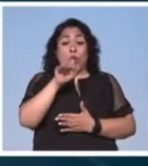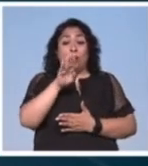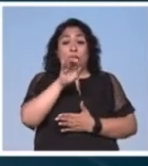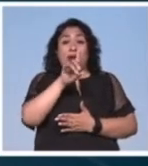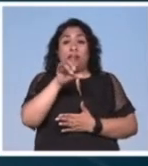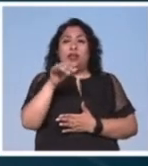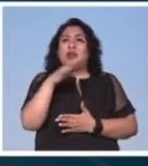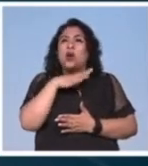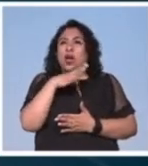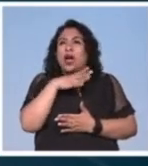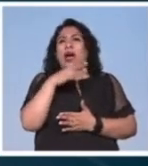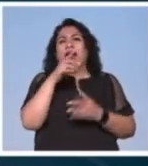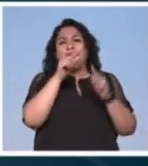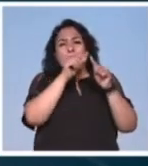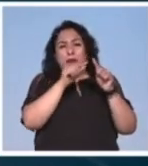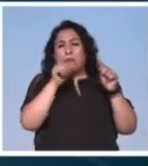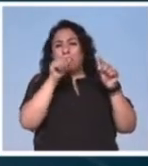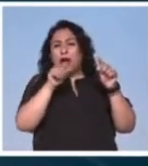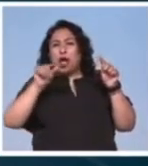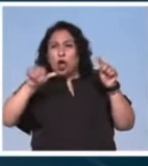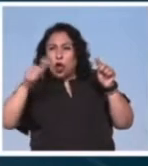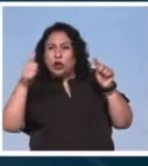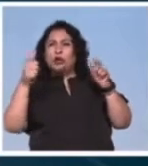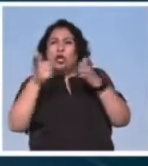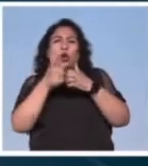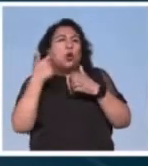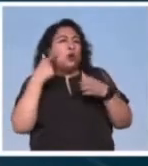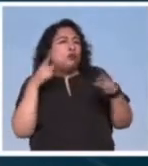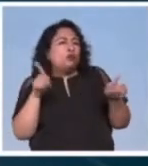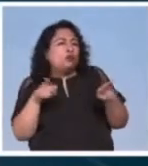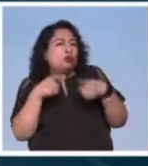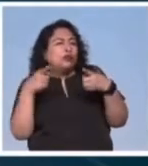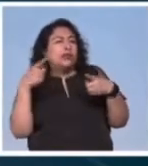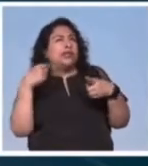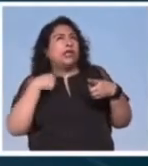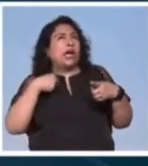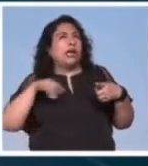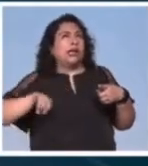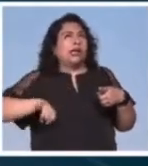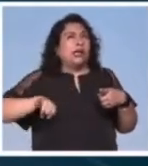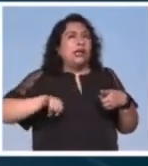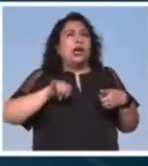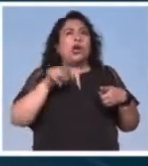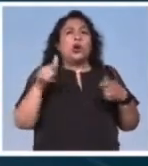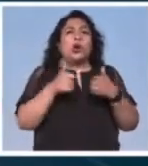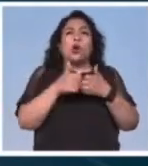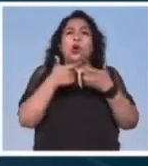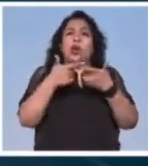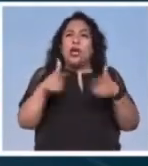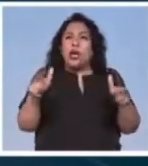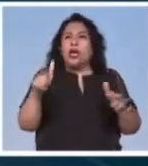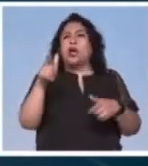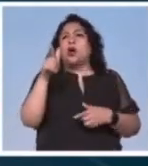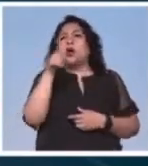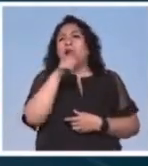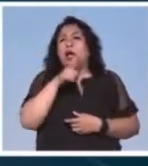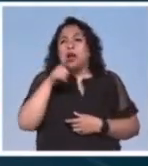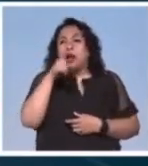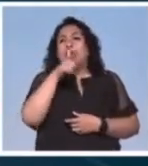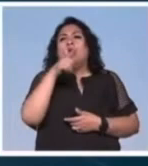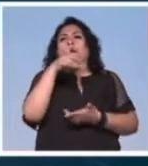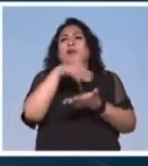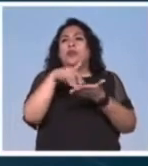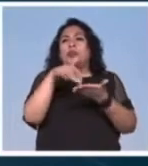combina los endecasílabos con la musicalidad, uniendo su interés en la composición con la lengua y literatura hispánicas. Tiene